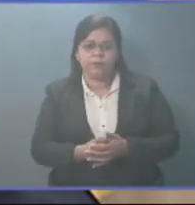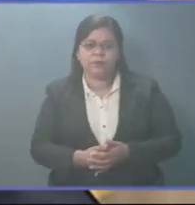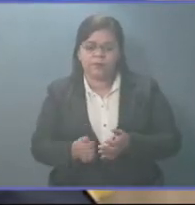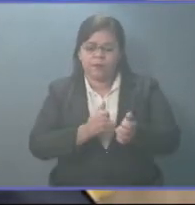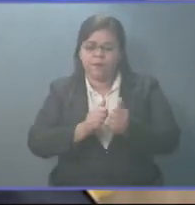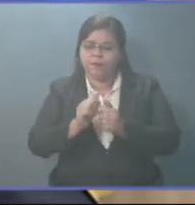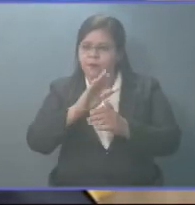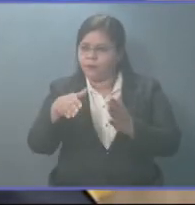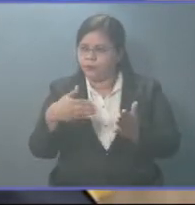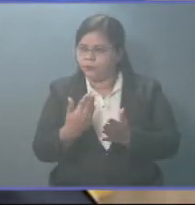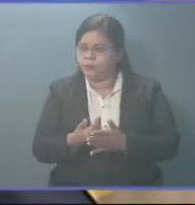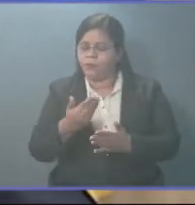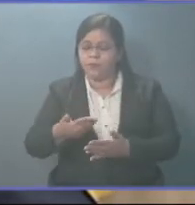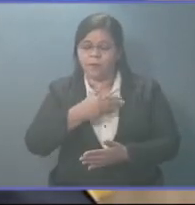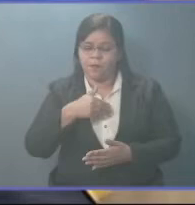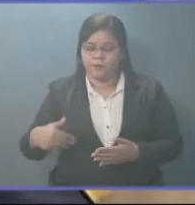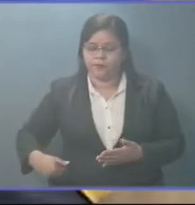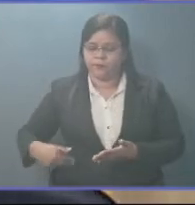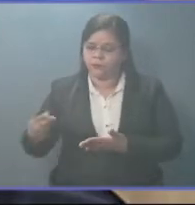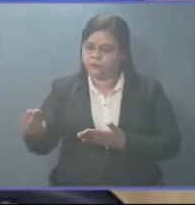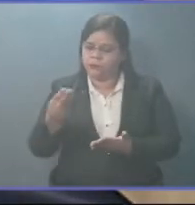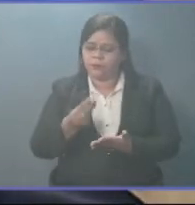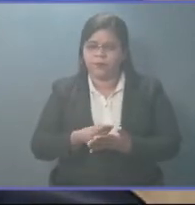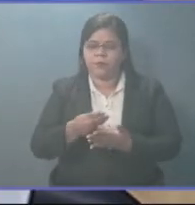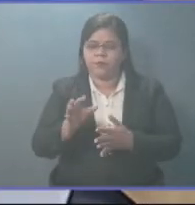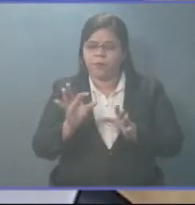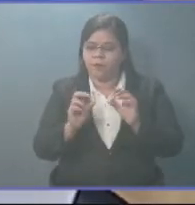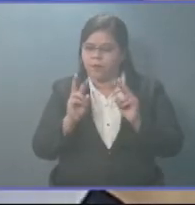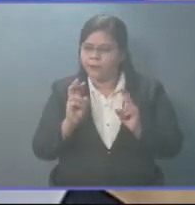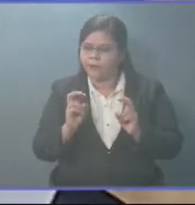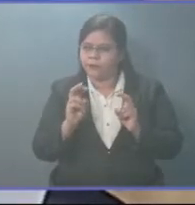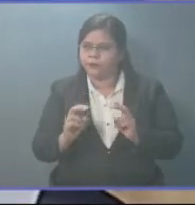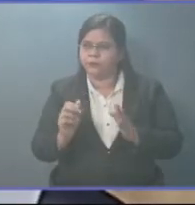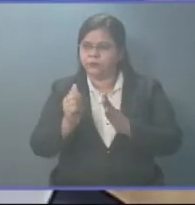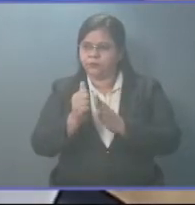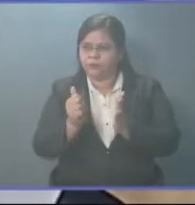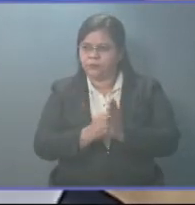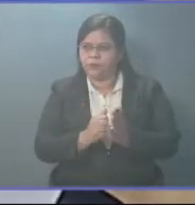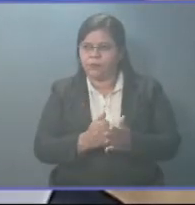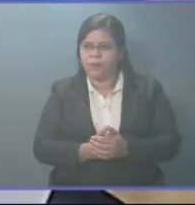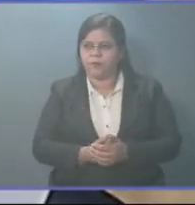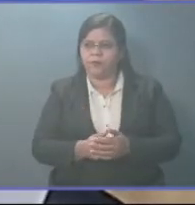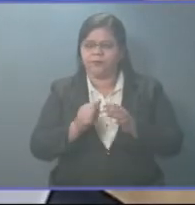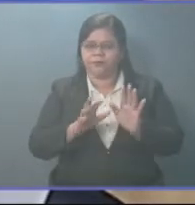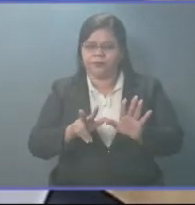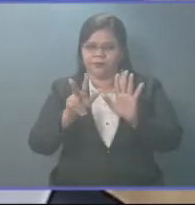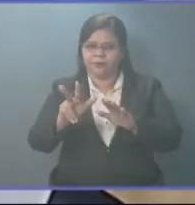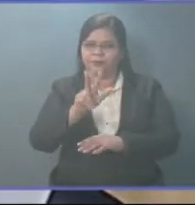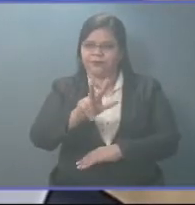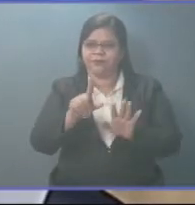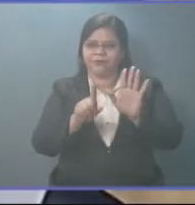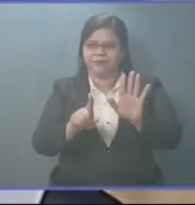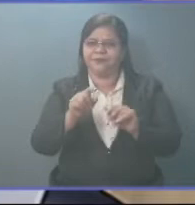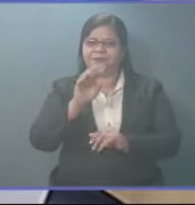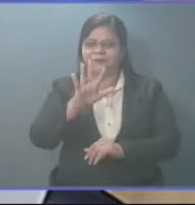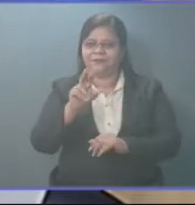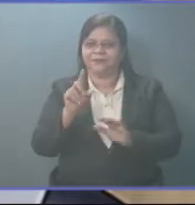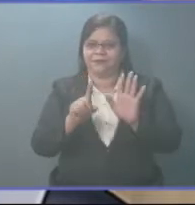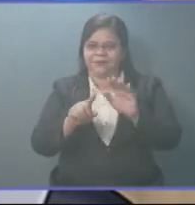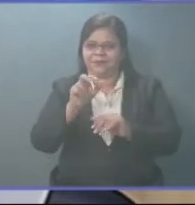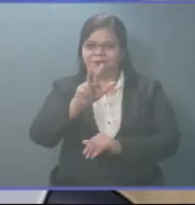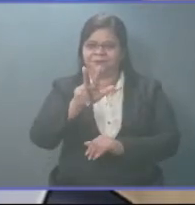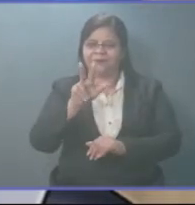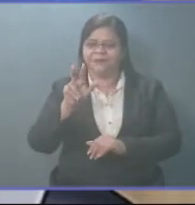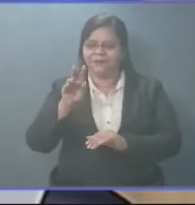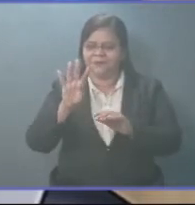las observaciones presidenciales relativas a los artículos 18, 36, 46, 54,